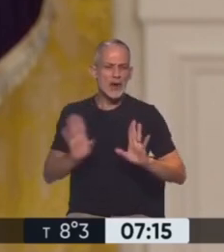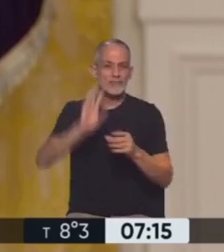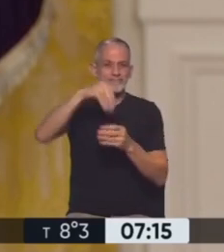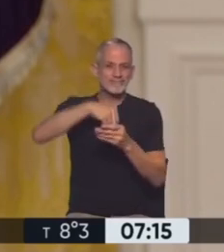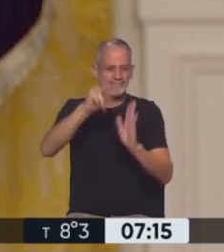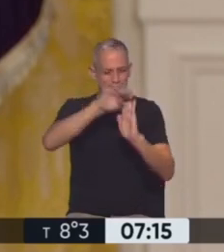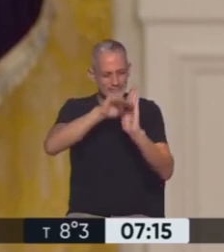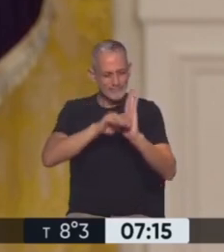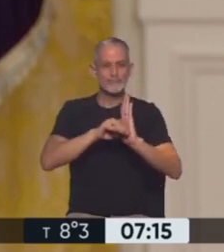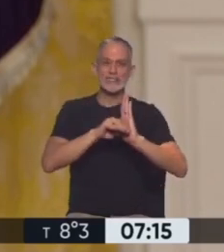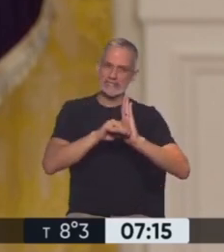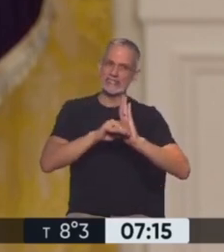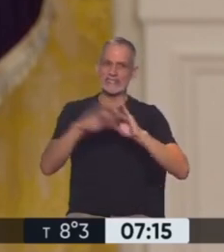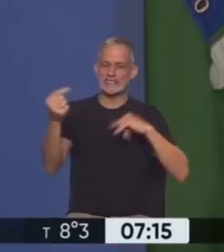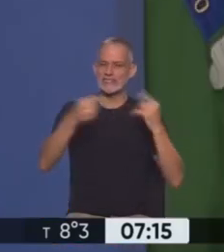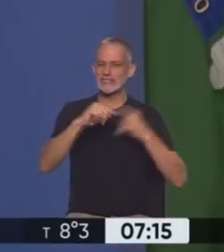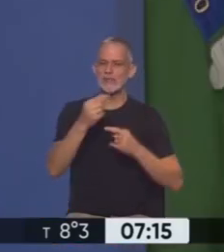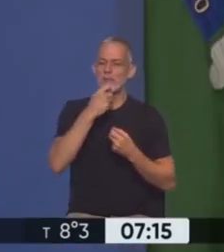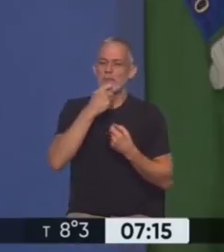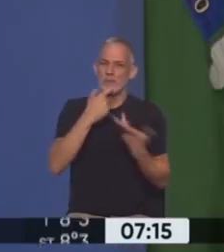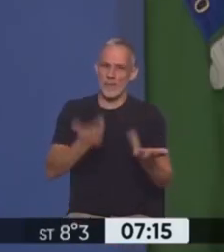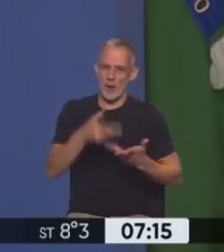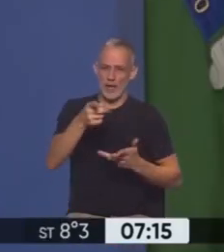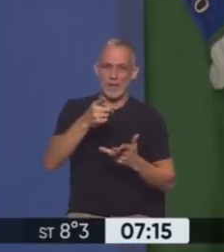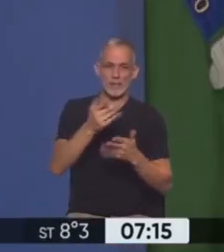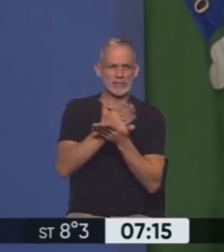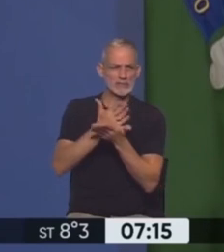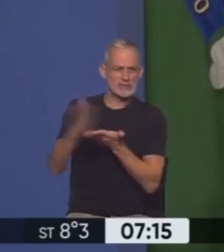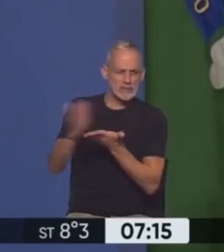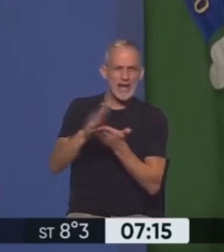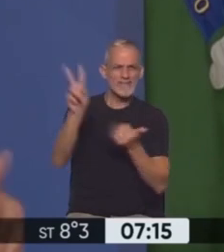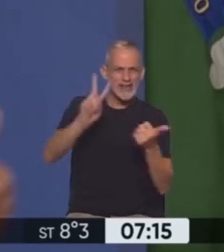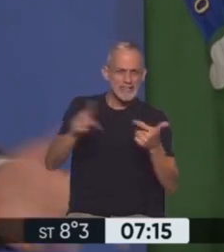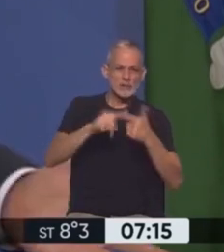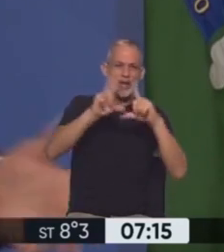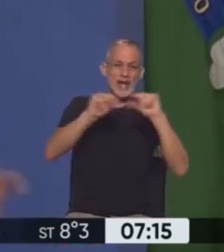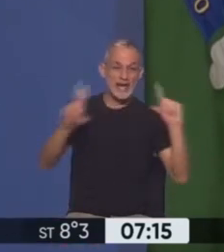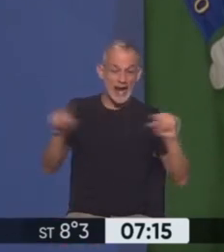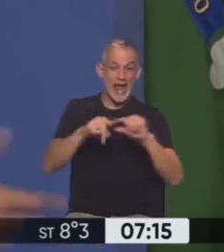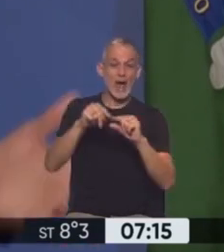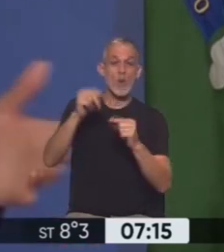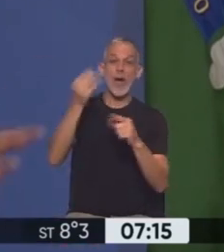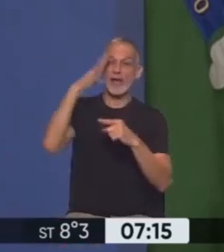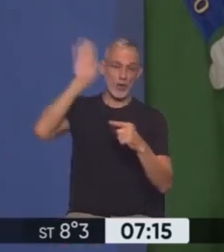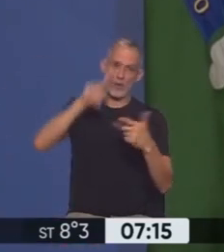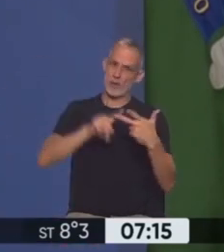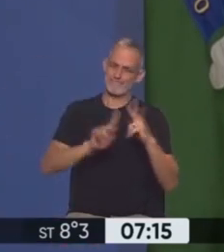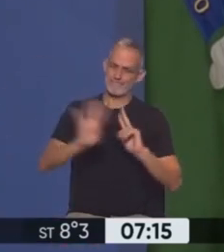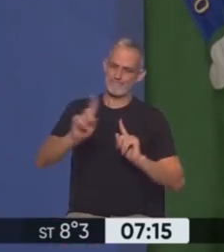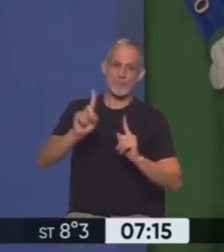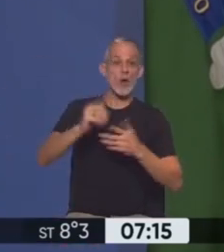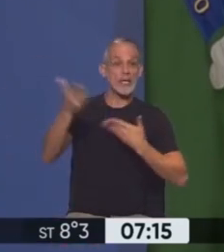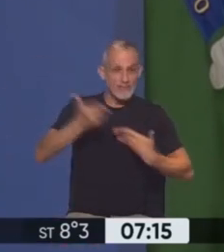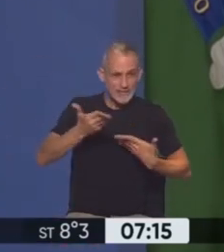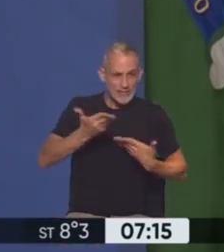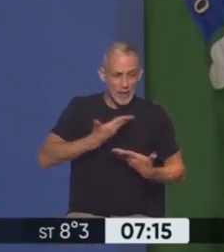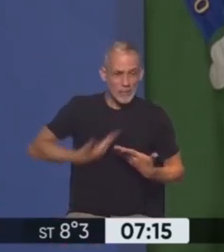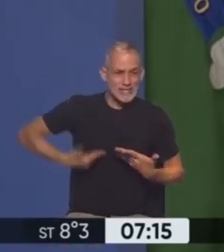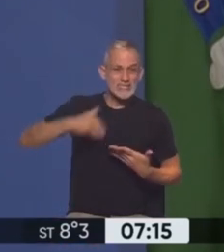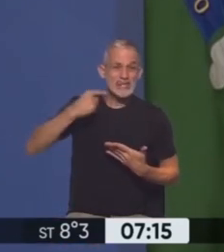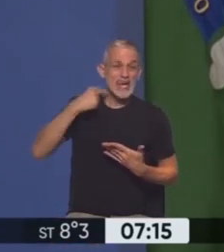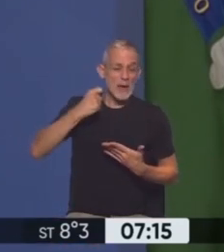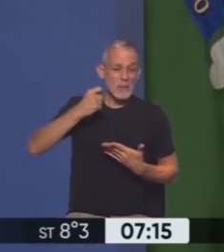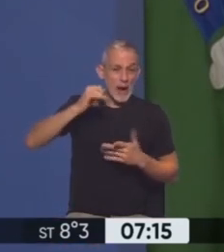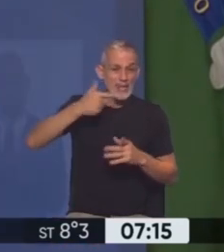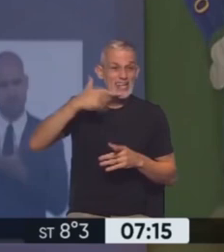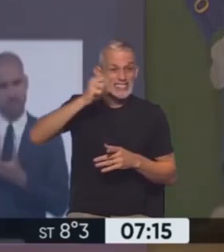guatemala quienes sí confirmaron su asistencia son los representantes de argentina brasil canadá chile